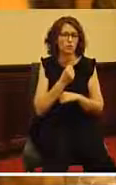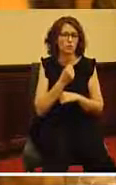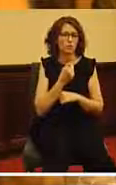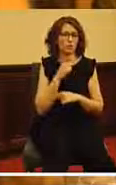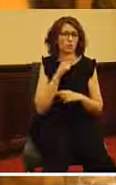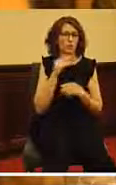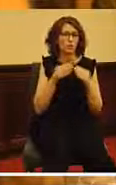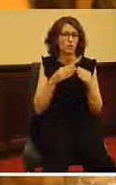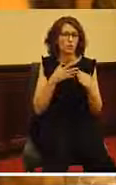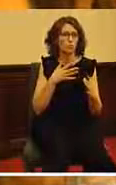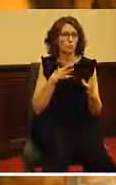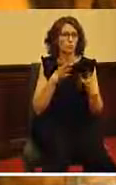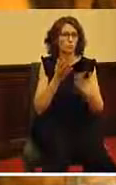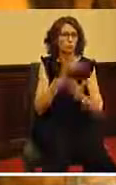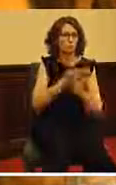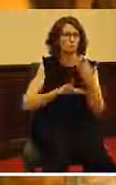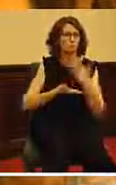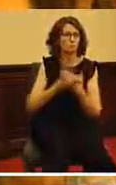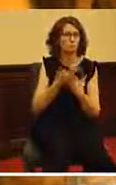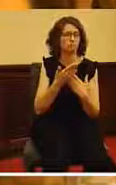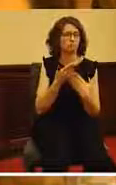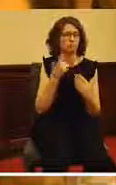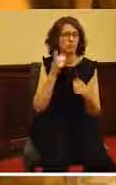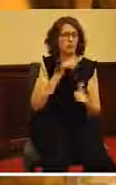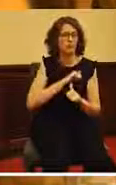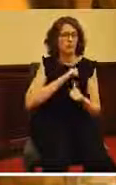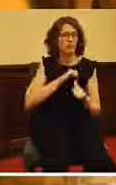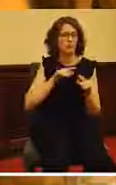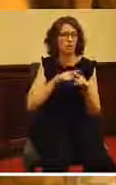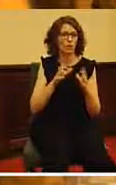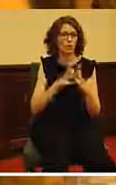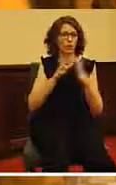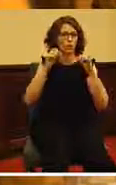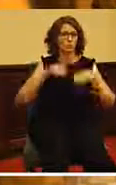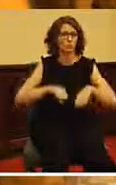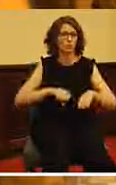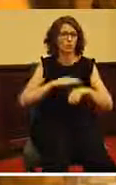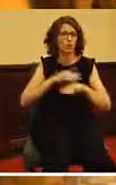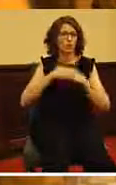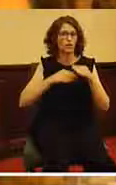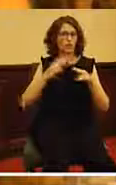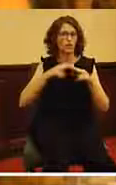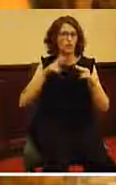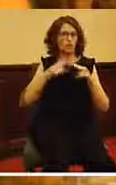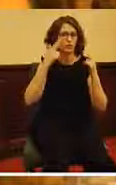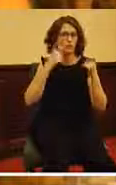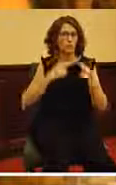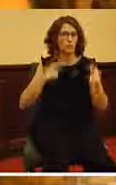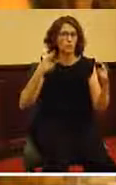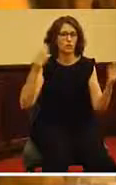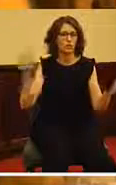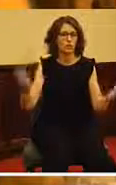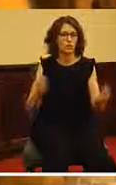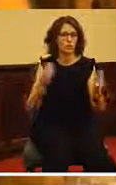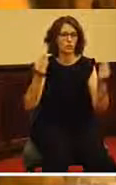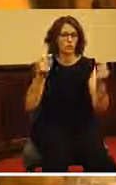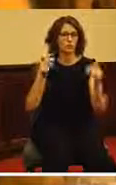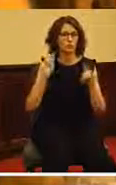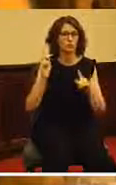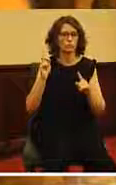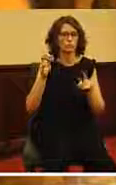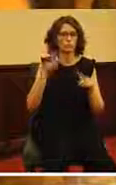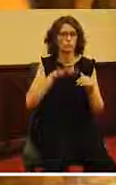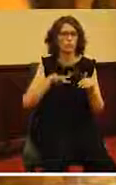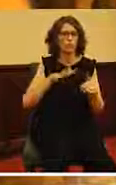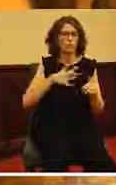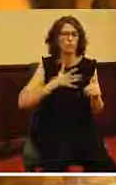mano y le abro la puerta de mi despacho para alcanzar consensos que mejoren las políticas públicas, no solo en el ámbito